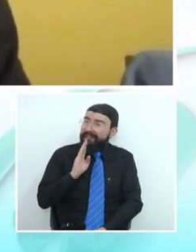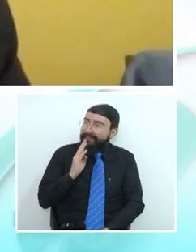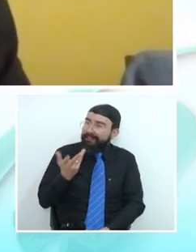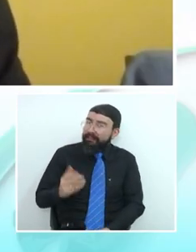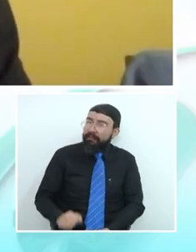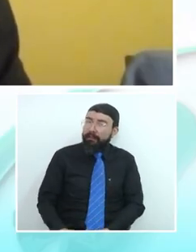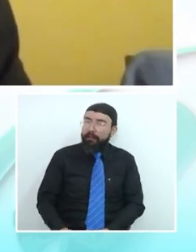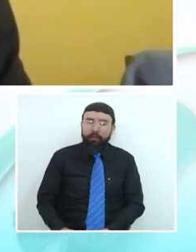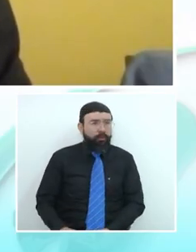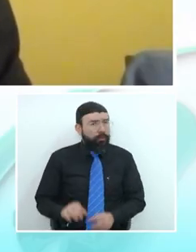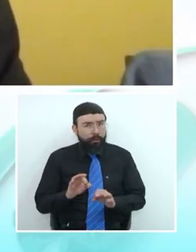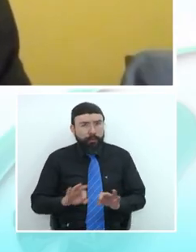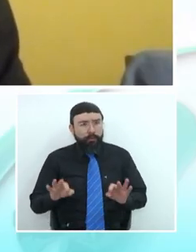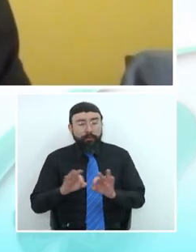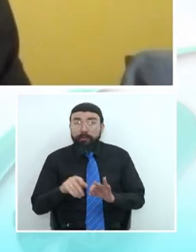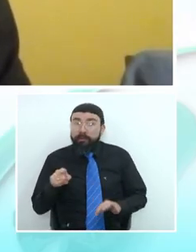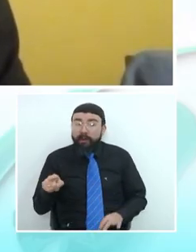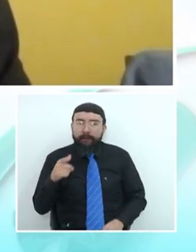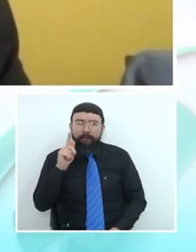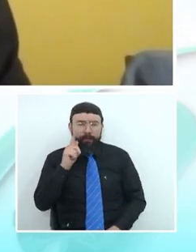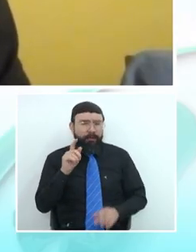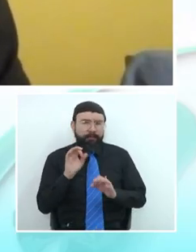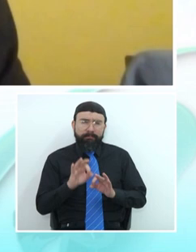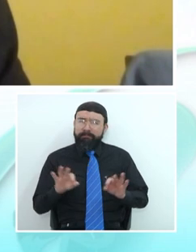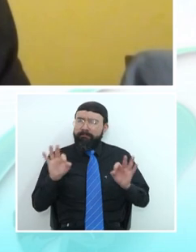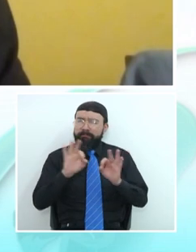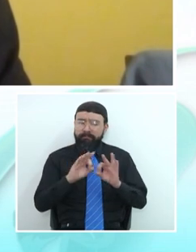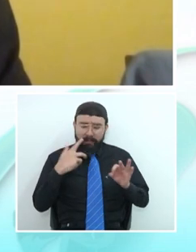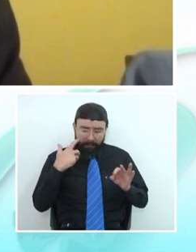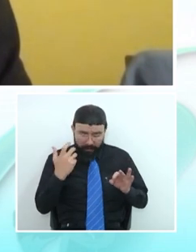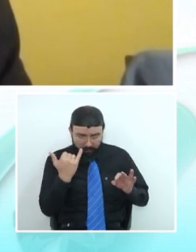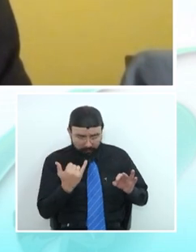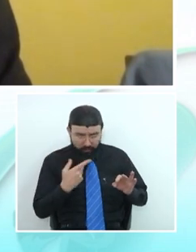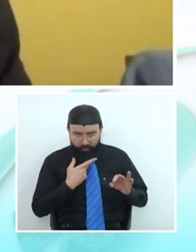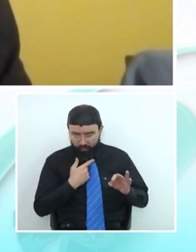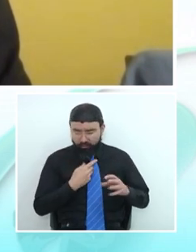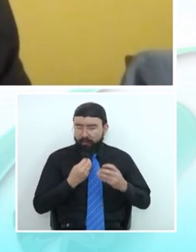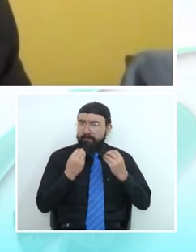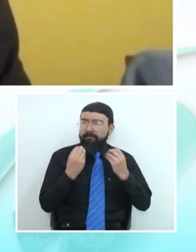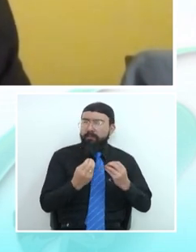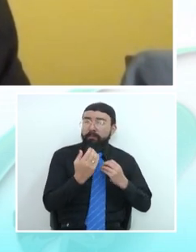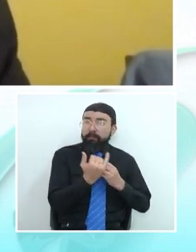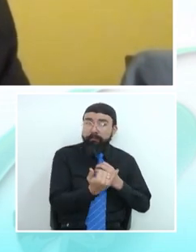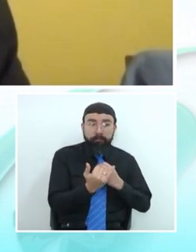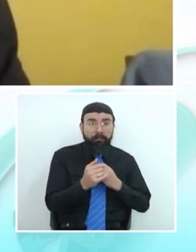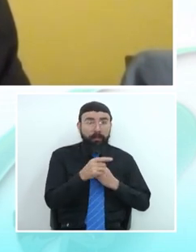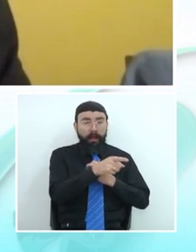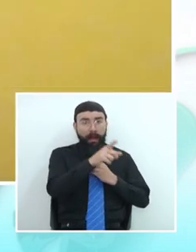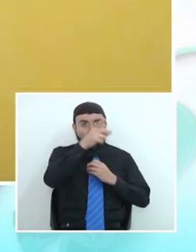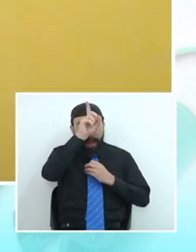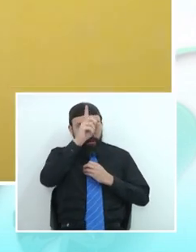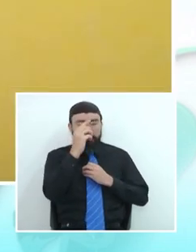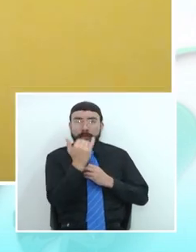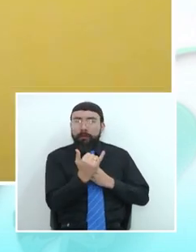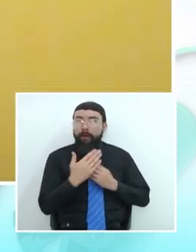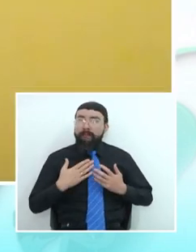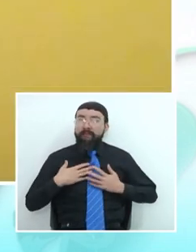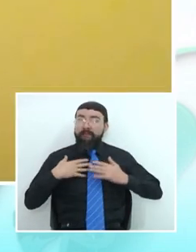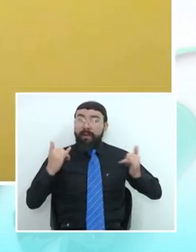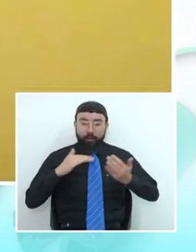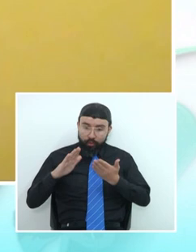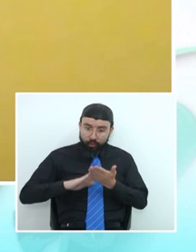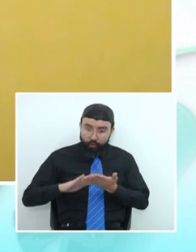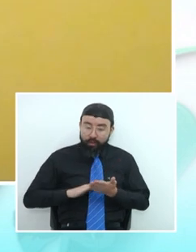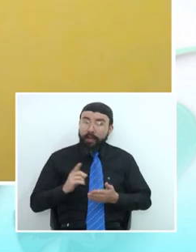hablar de una de las frutas nativas nuestras que yo adoro y que los alemanes están felices curándose en la